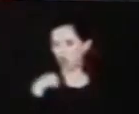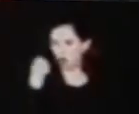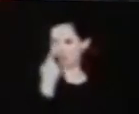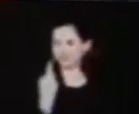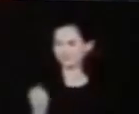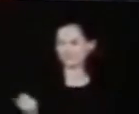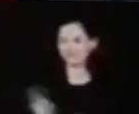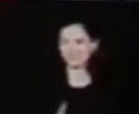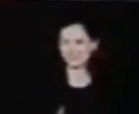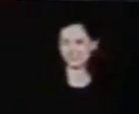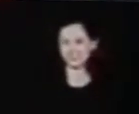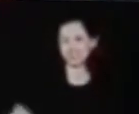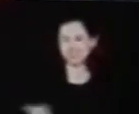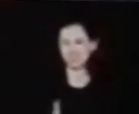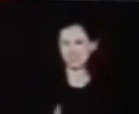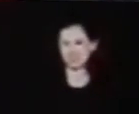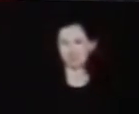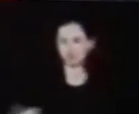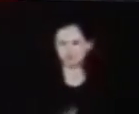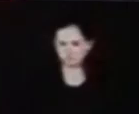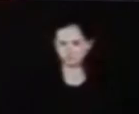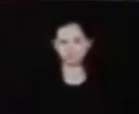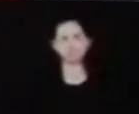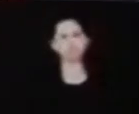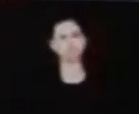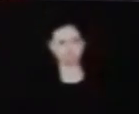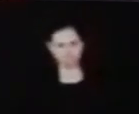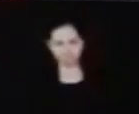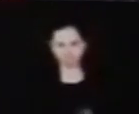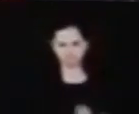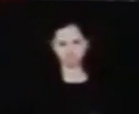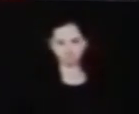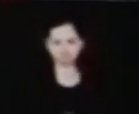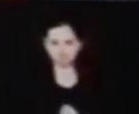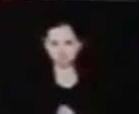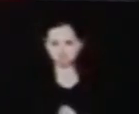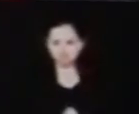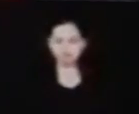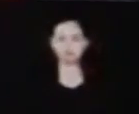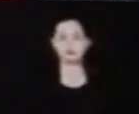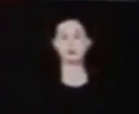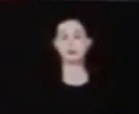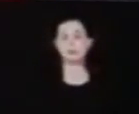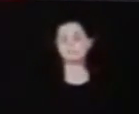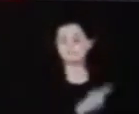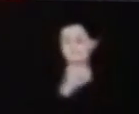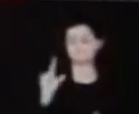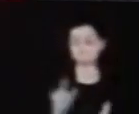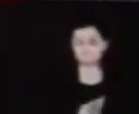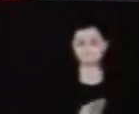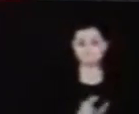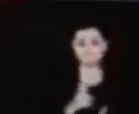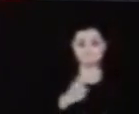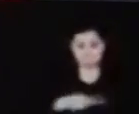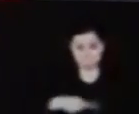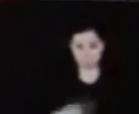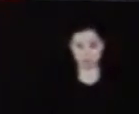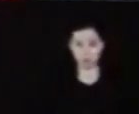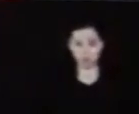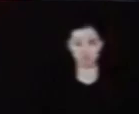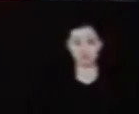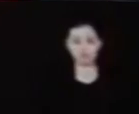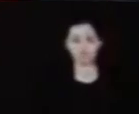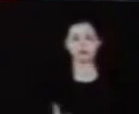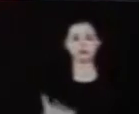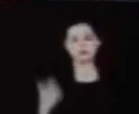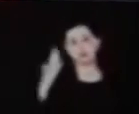y tomaremos las medidas necesarias. Añado que según nuestras leyes, el titular